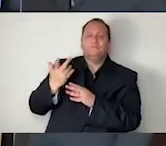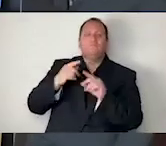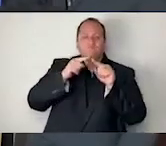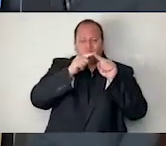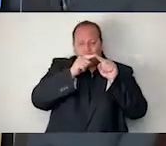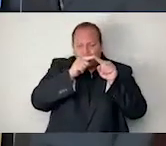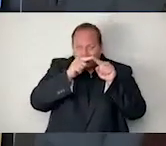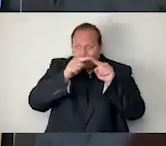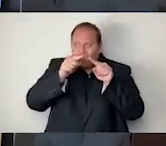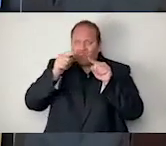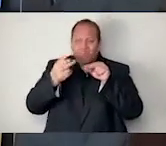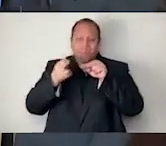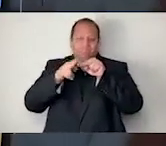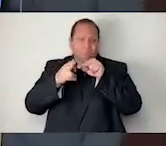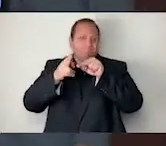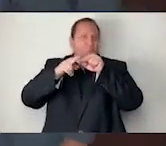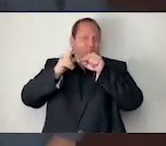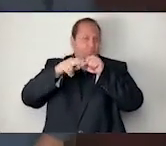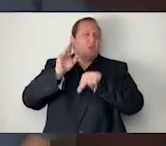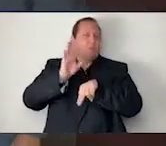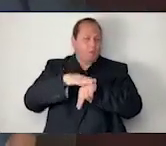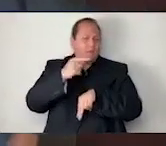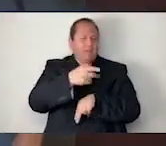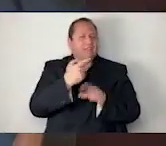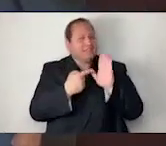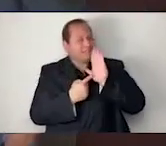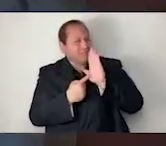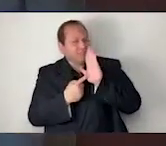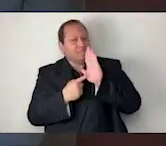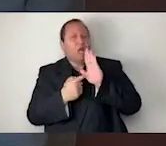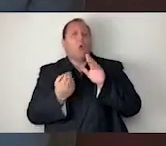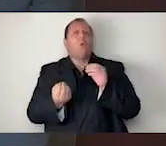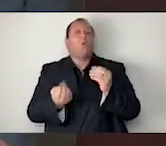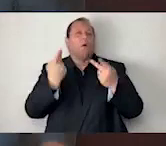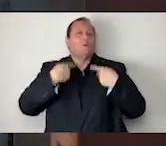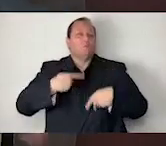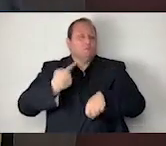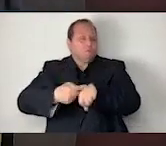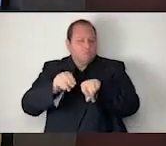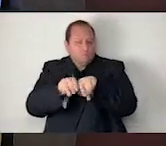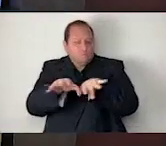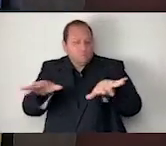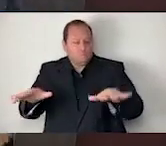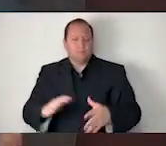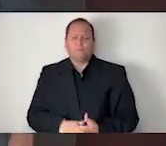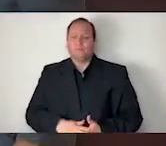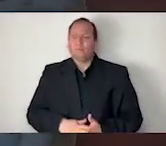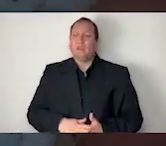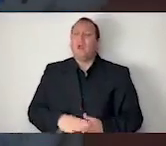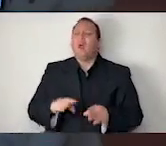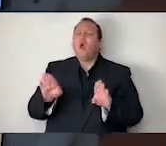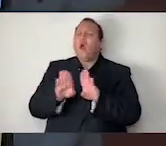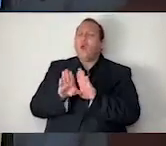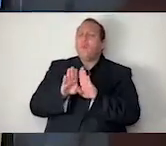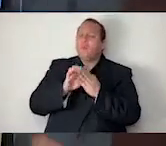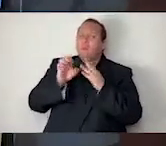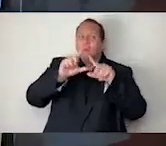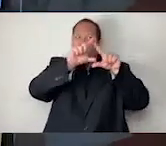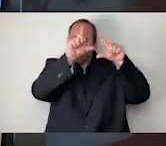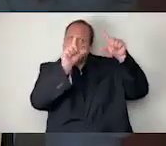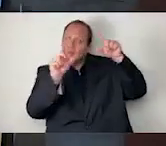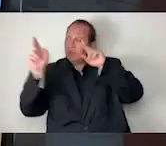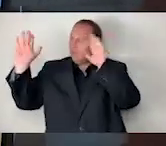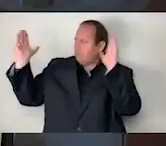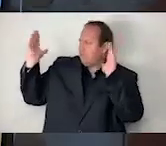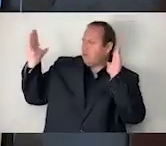esto es como estamos en relación al país baja california está en el tercer lugar de los casos positivos de 263 casos positivos que